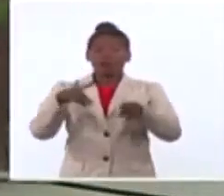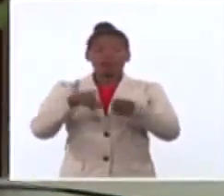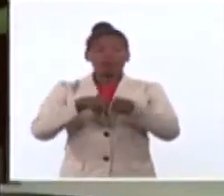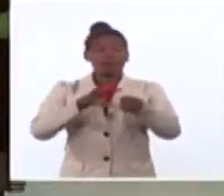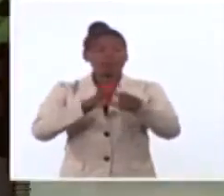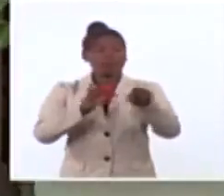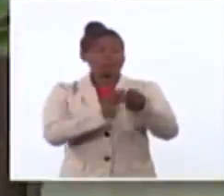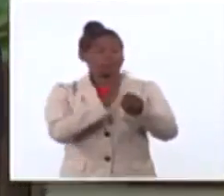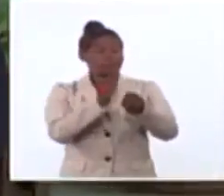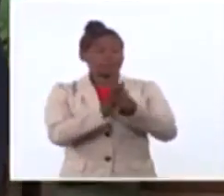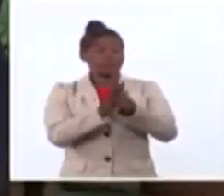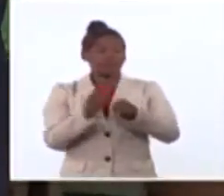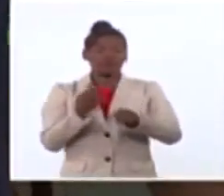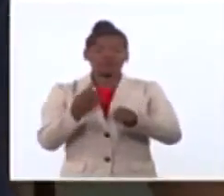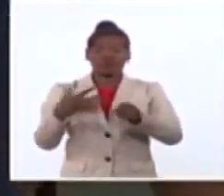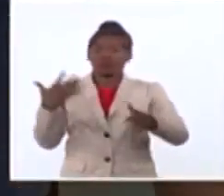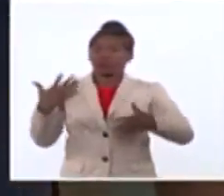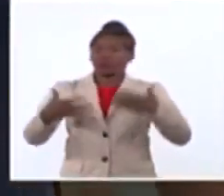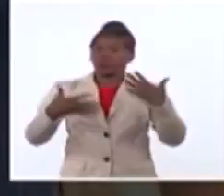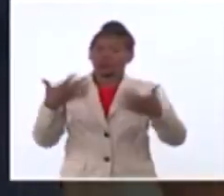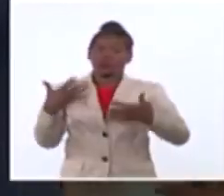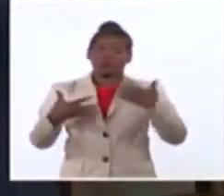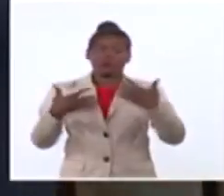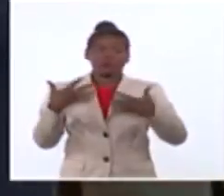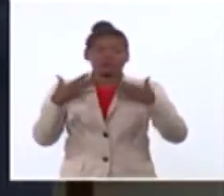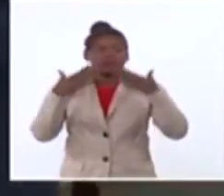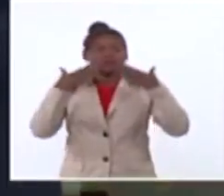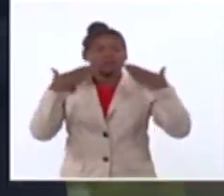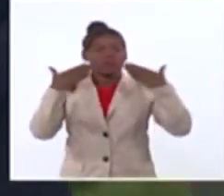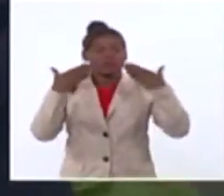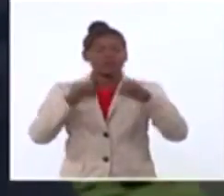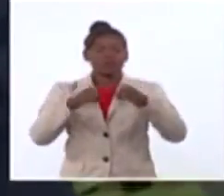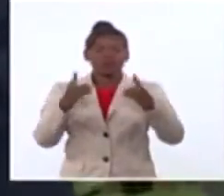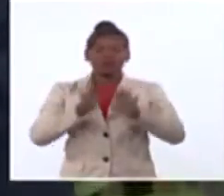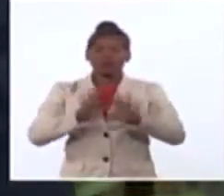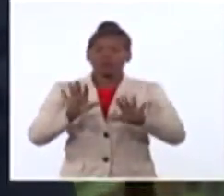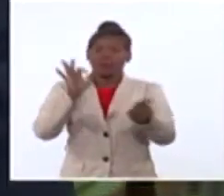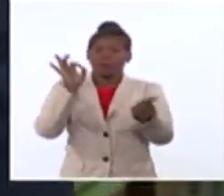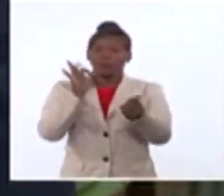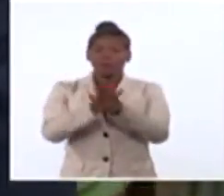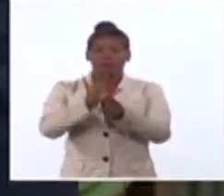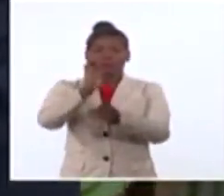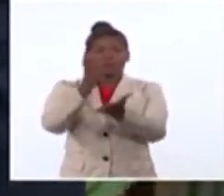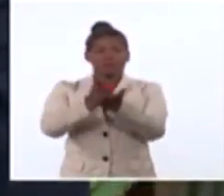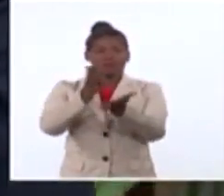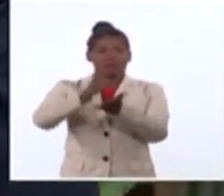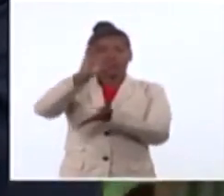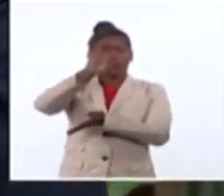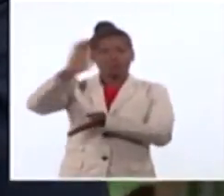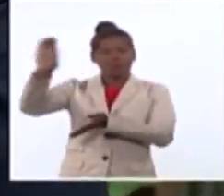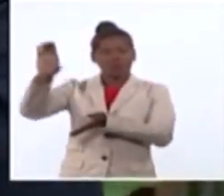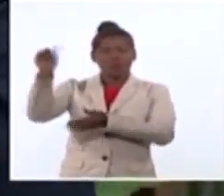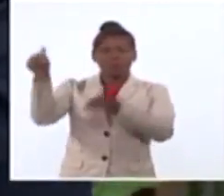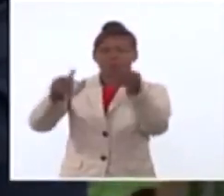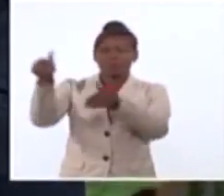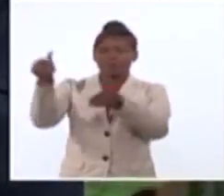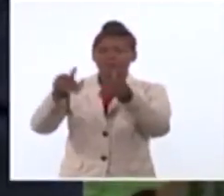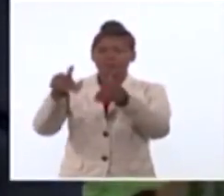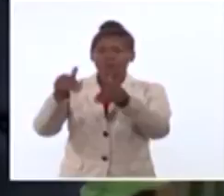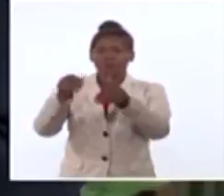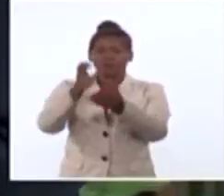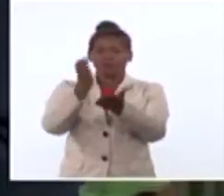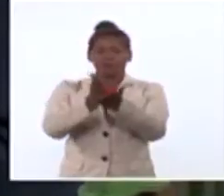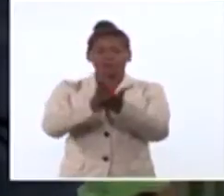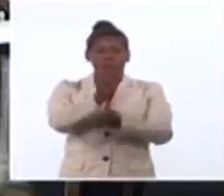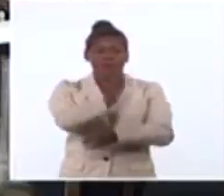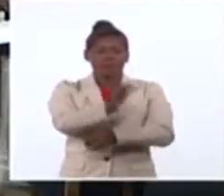Nos ha llenado de alegría el reinicio del curso escolar y la actividad docente en todos